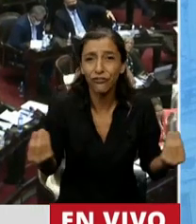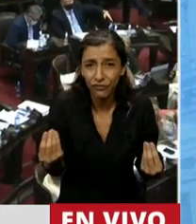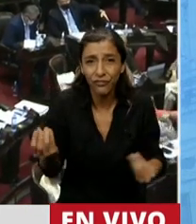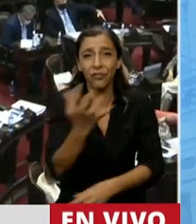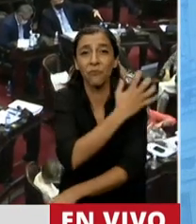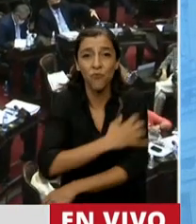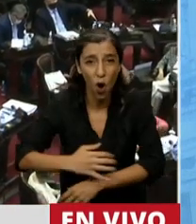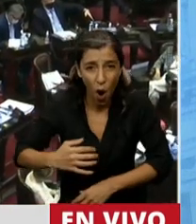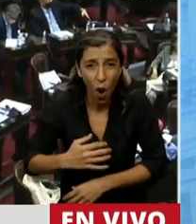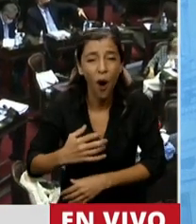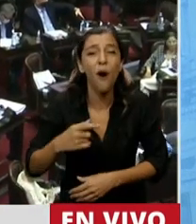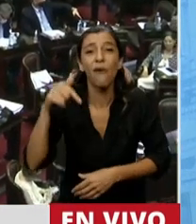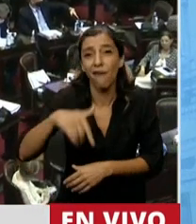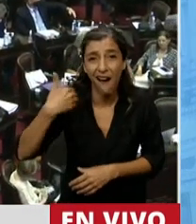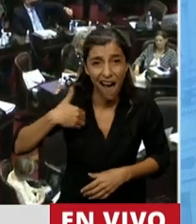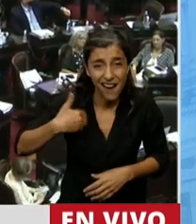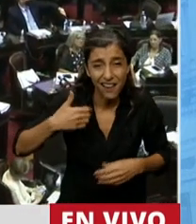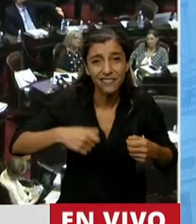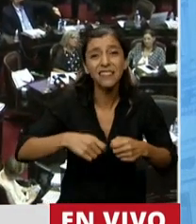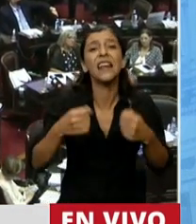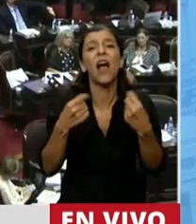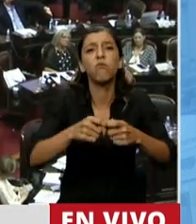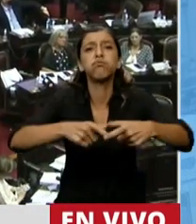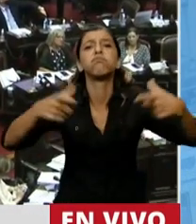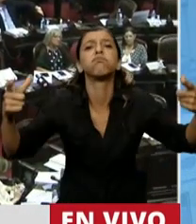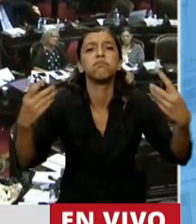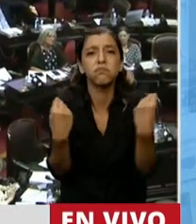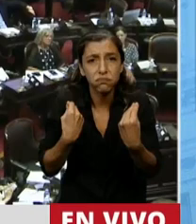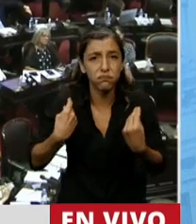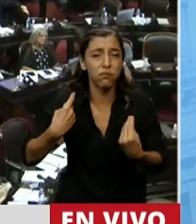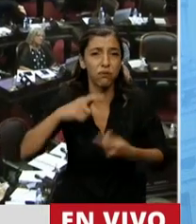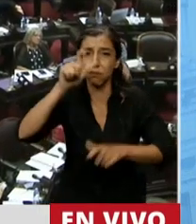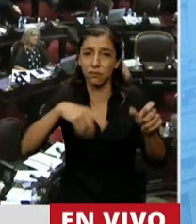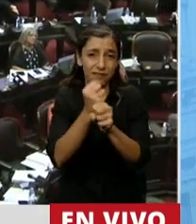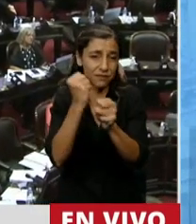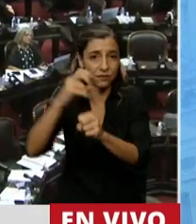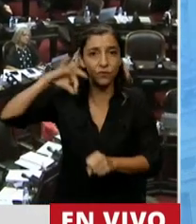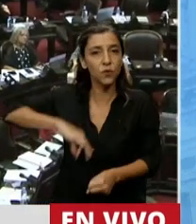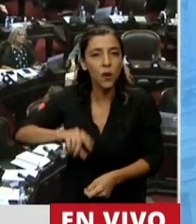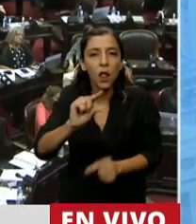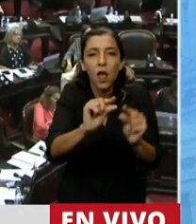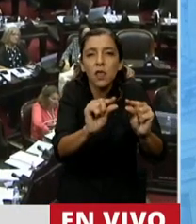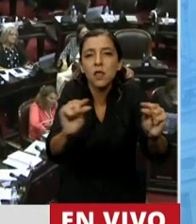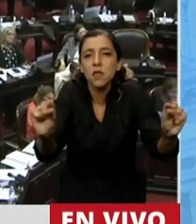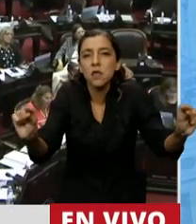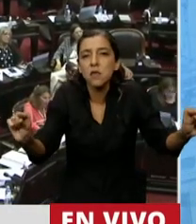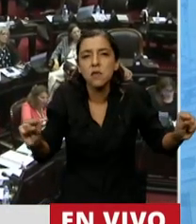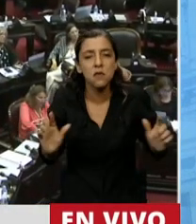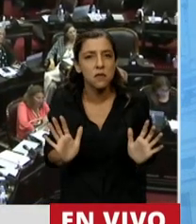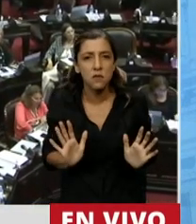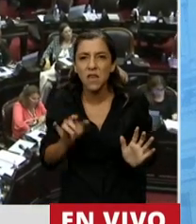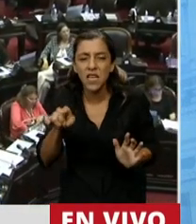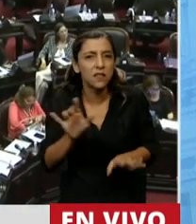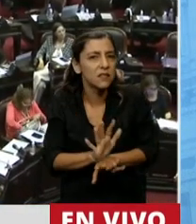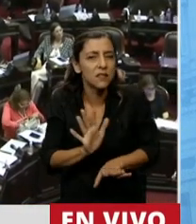honda, que es los malos salarios, los bajos salarios, los salarios denigrantes. Y